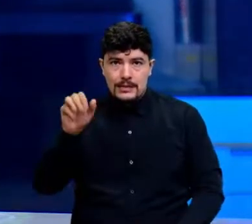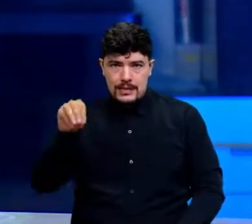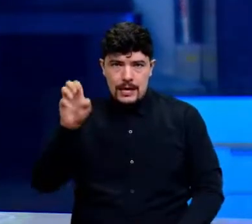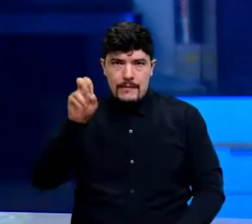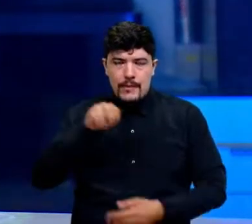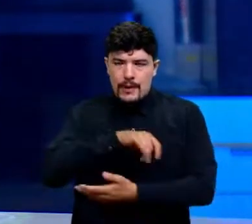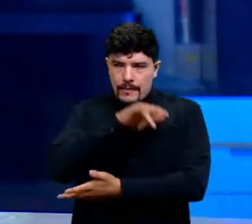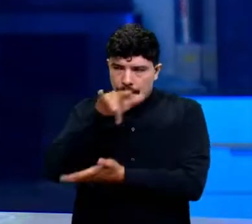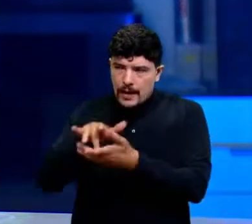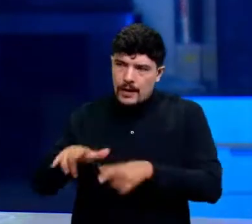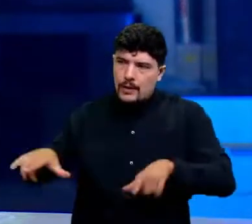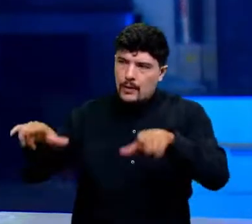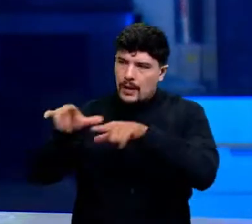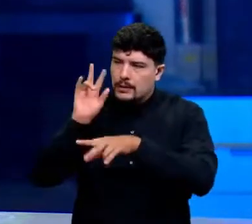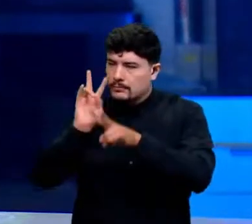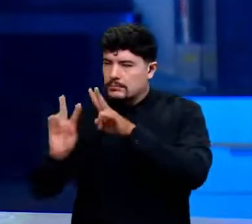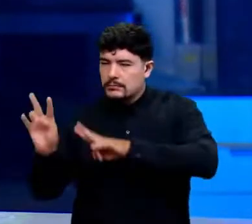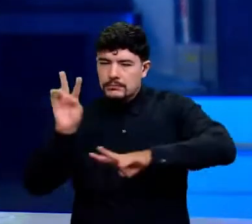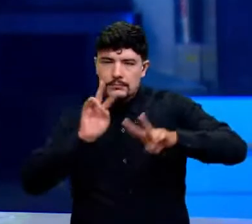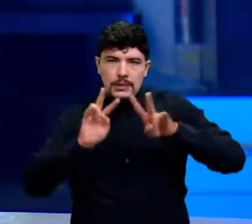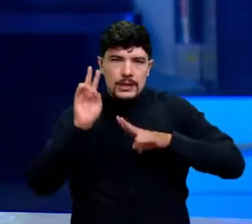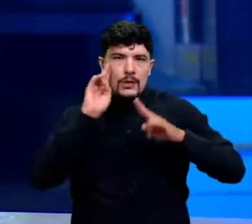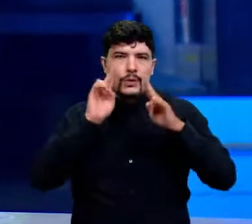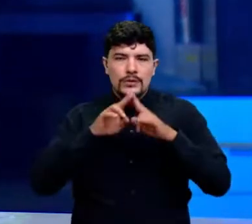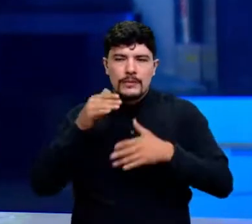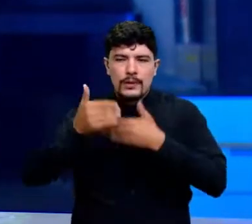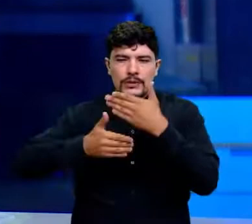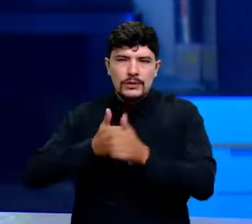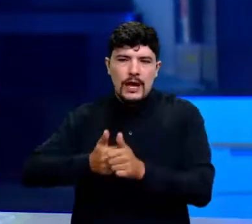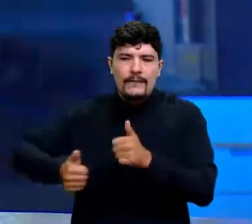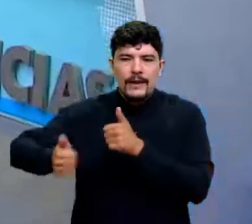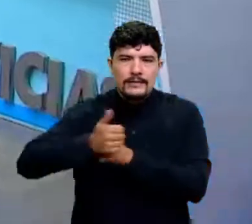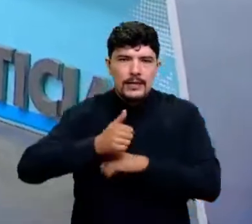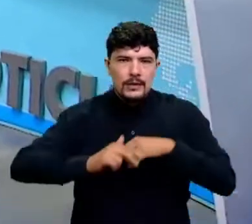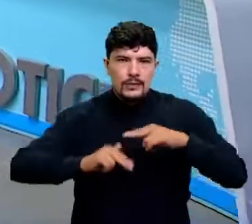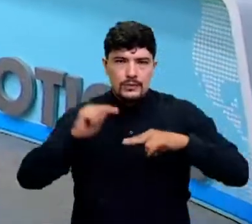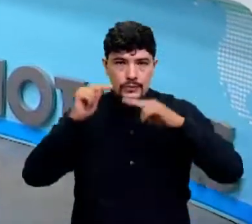recorrido por allí, justamente por estas obras. Cristian.